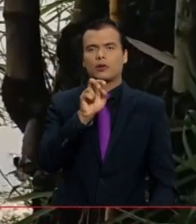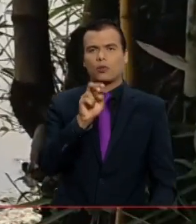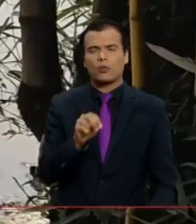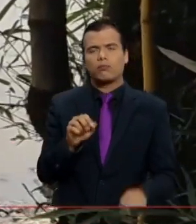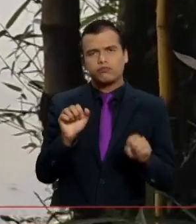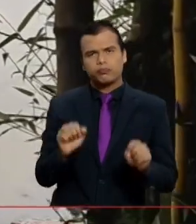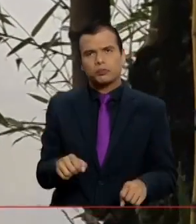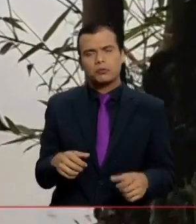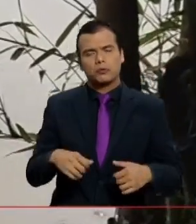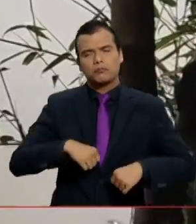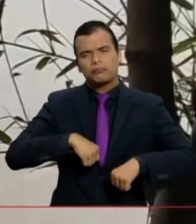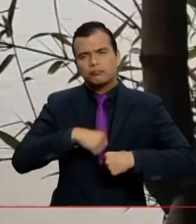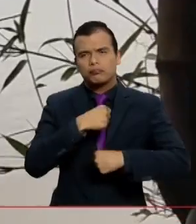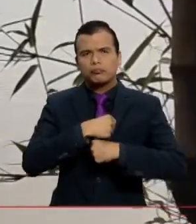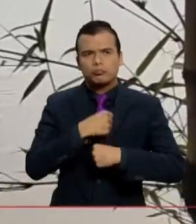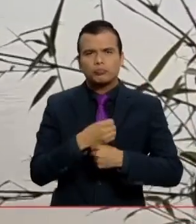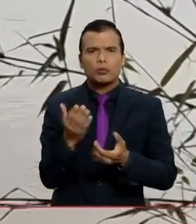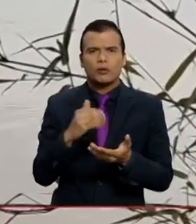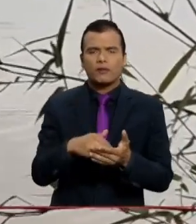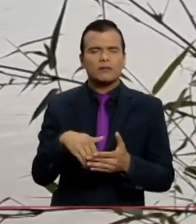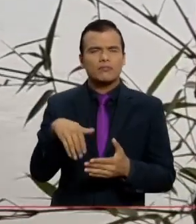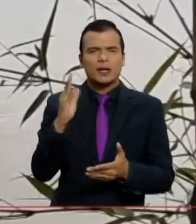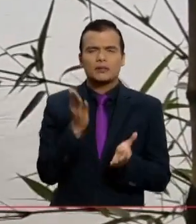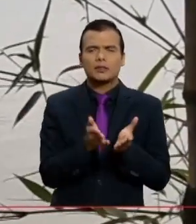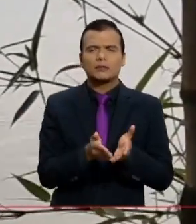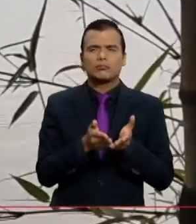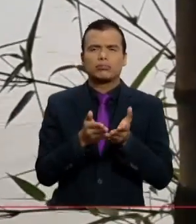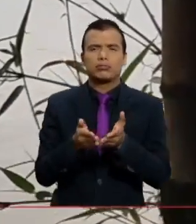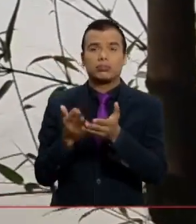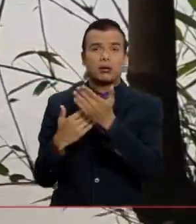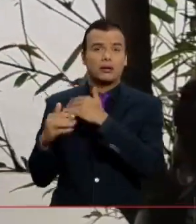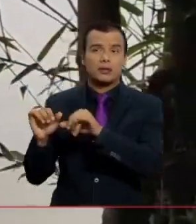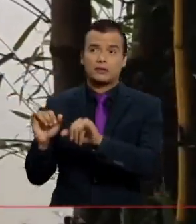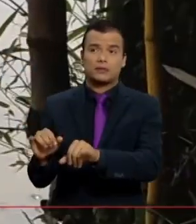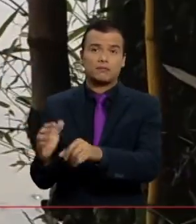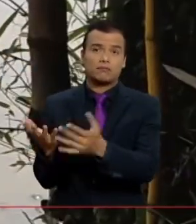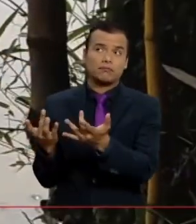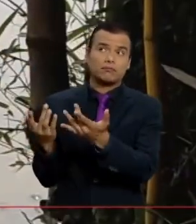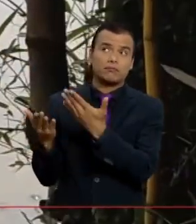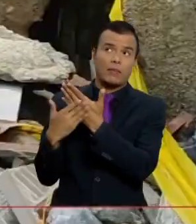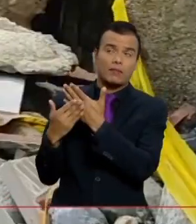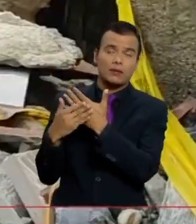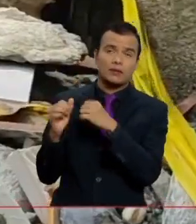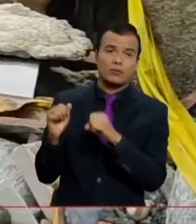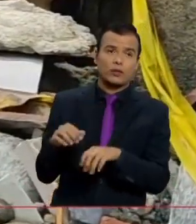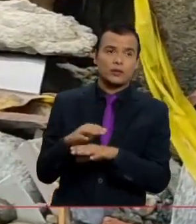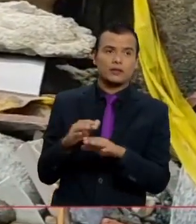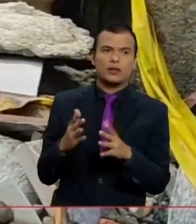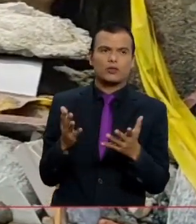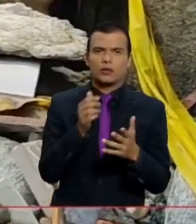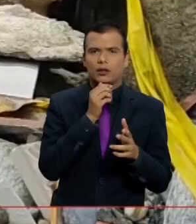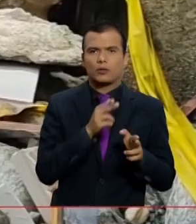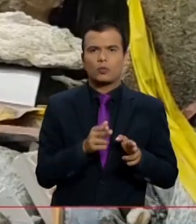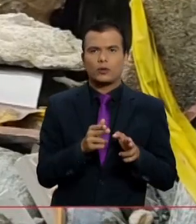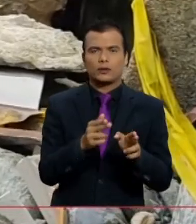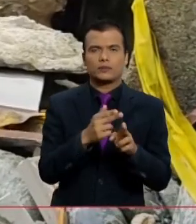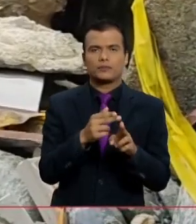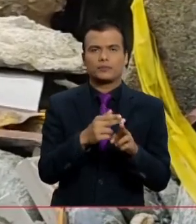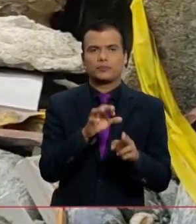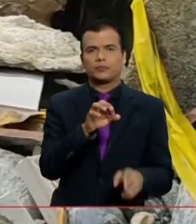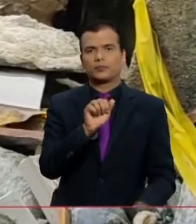con libertad y tranquilidad por los ríos Cajón, el río Sipí, el río San